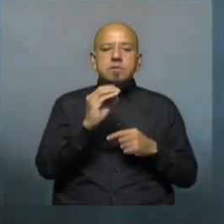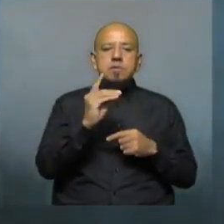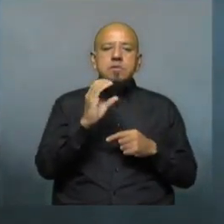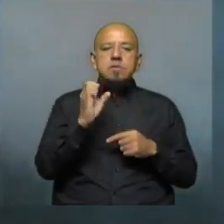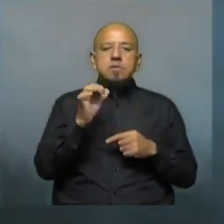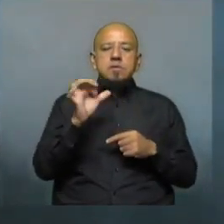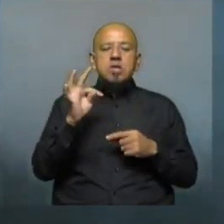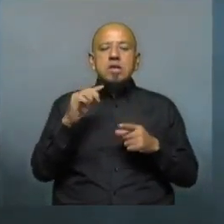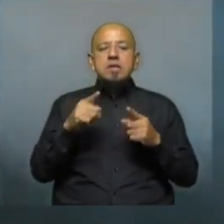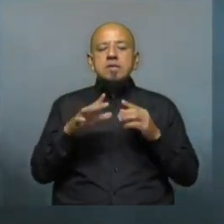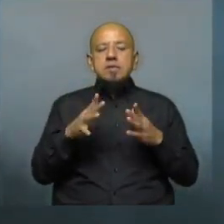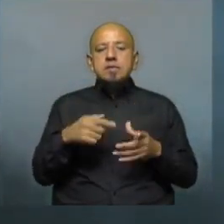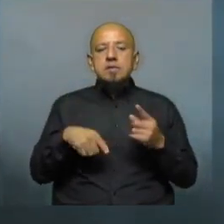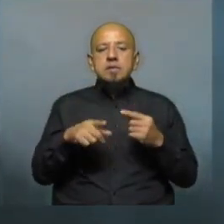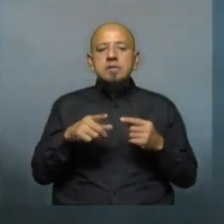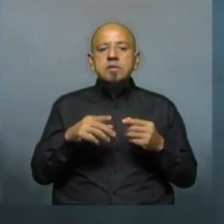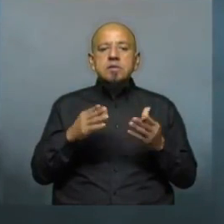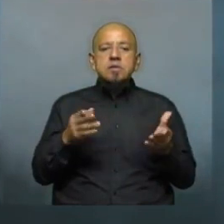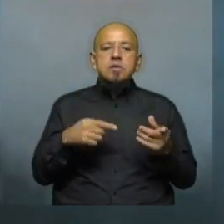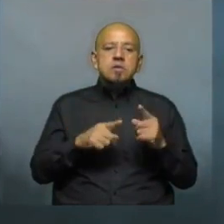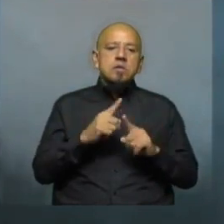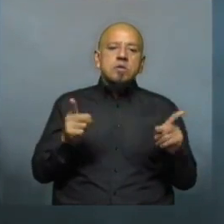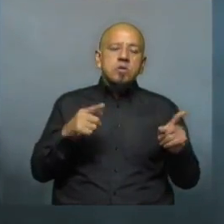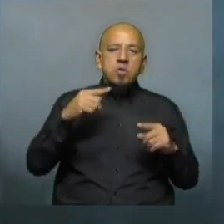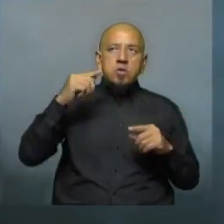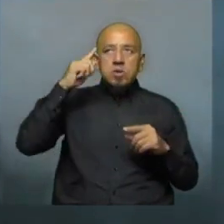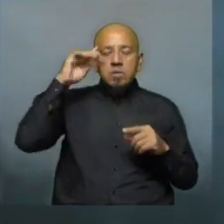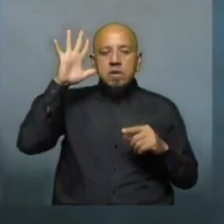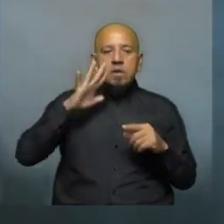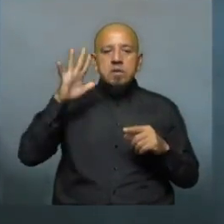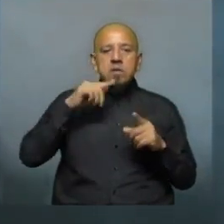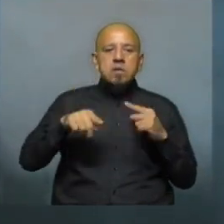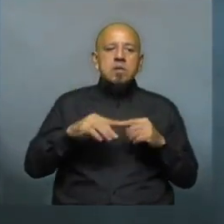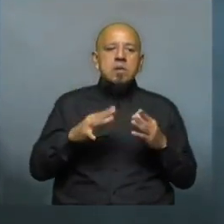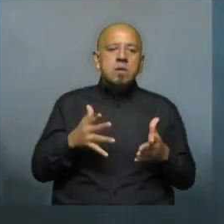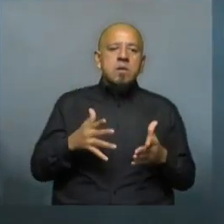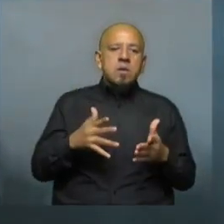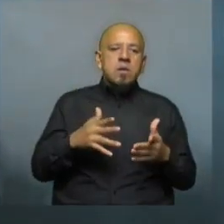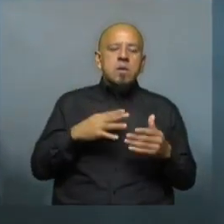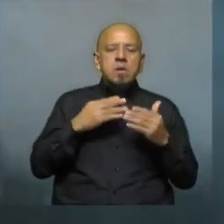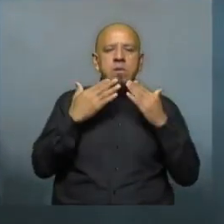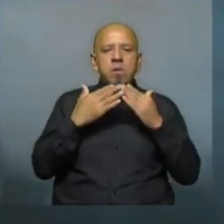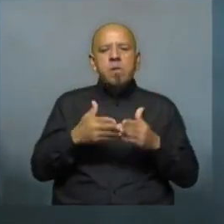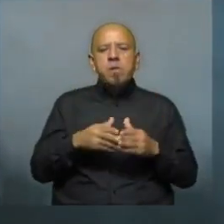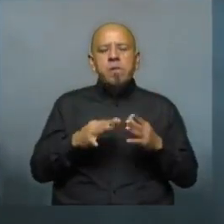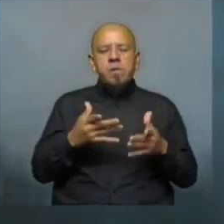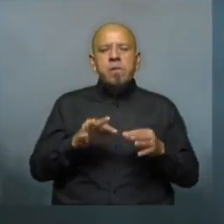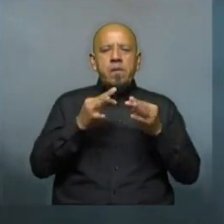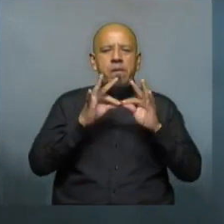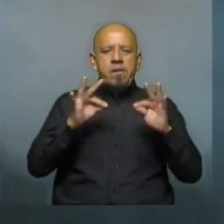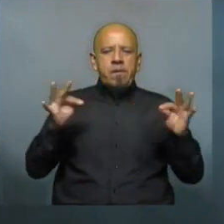la... en lo que se llama el podcast de no ficción y que trata de ser un podcast documental que básicamente se pregunta cuáles son las frases que